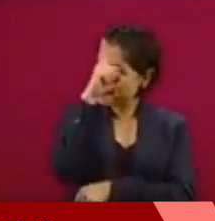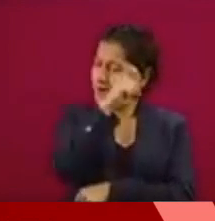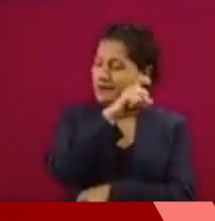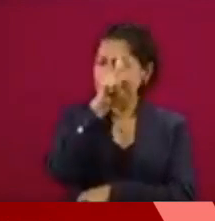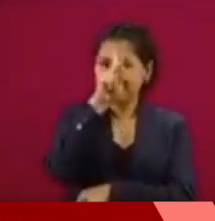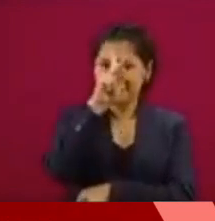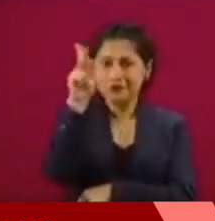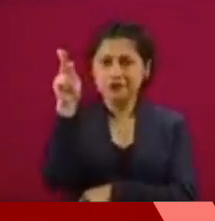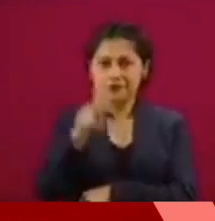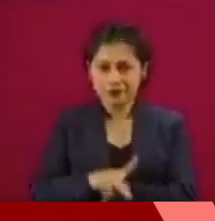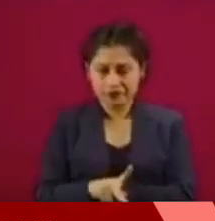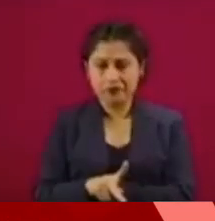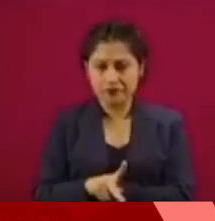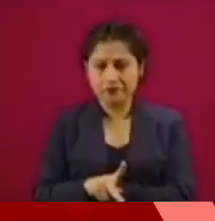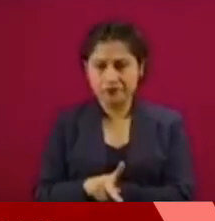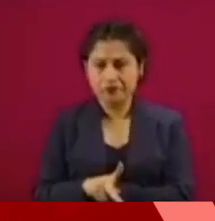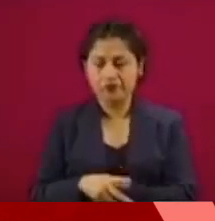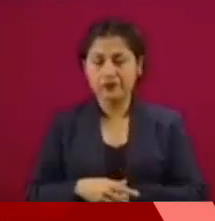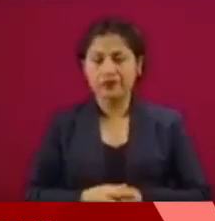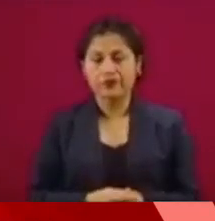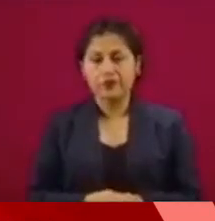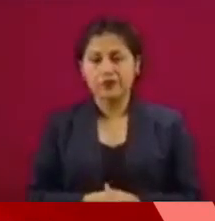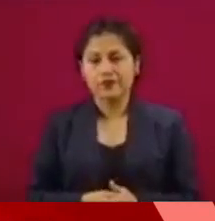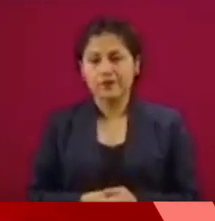El trimestre,